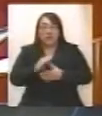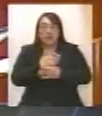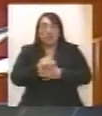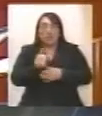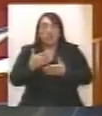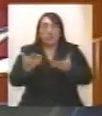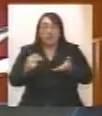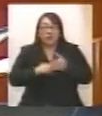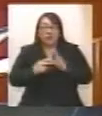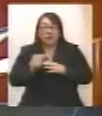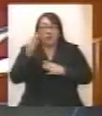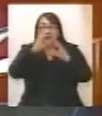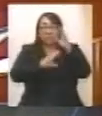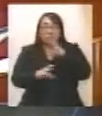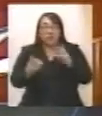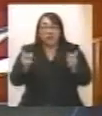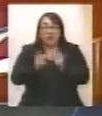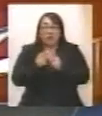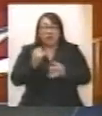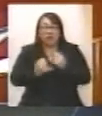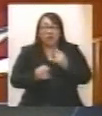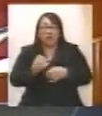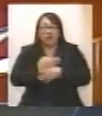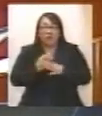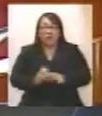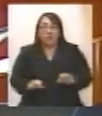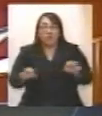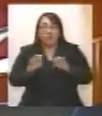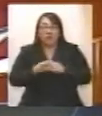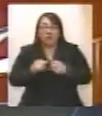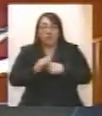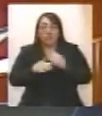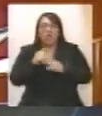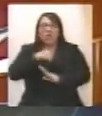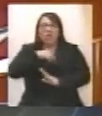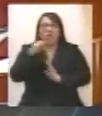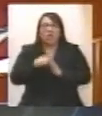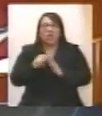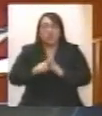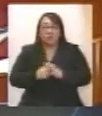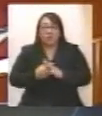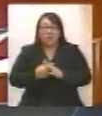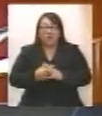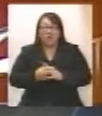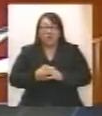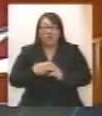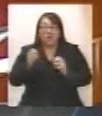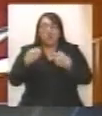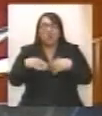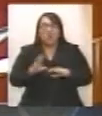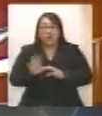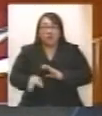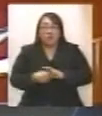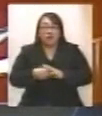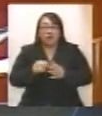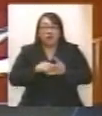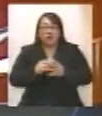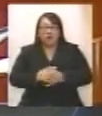medidas, se buscará concluir de manera satisfactoria los proyectos iniciados o ya